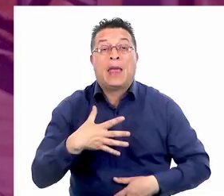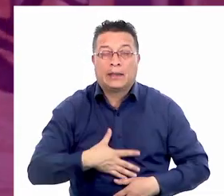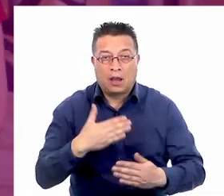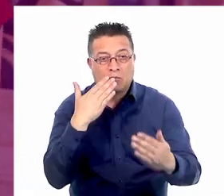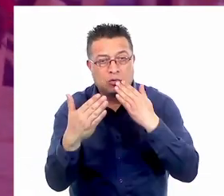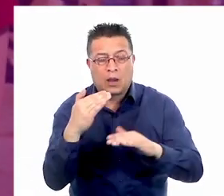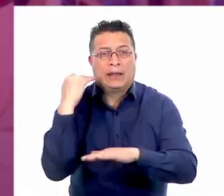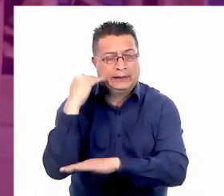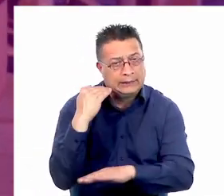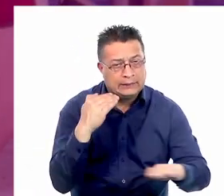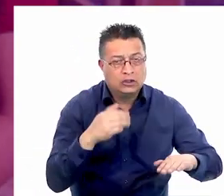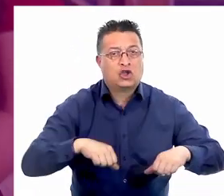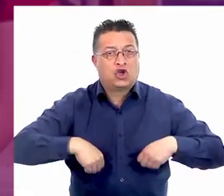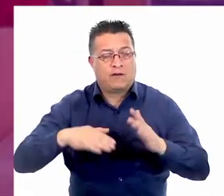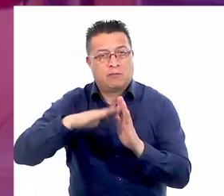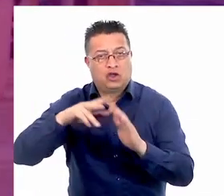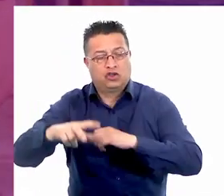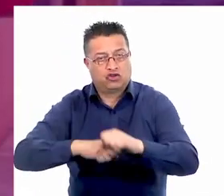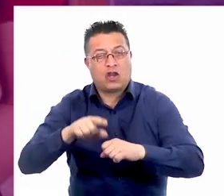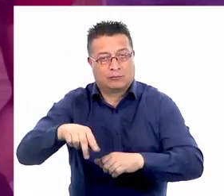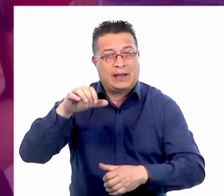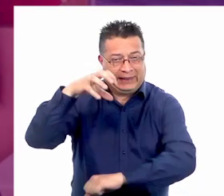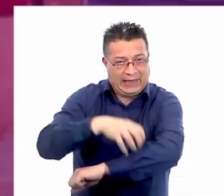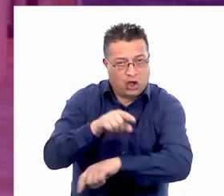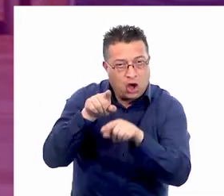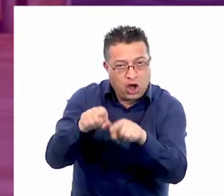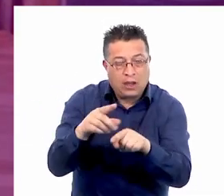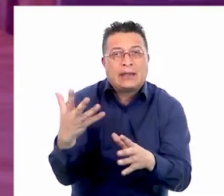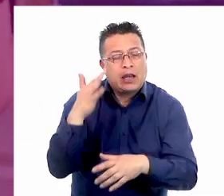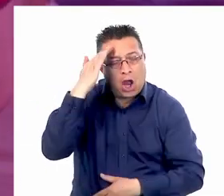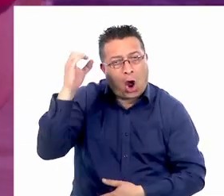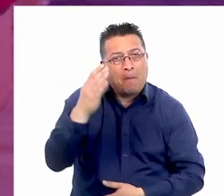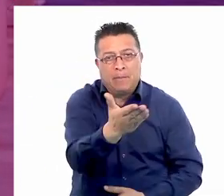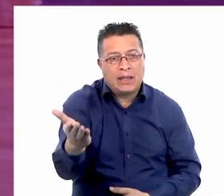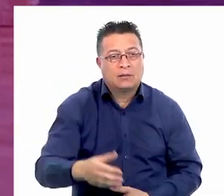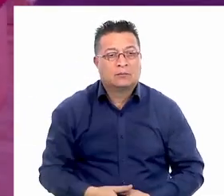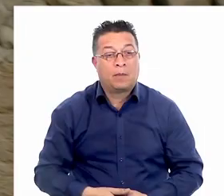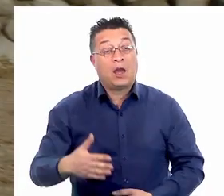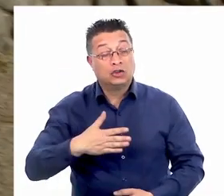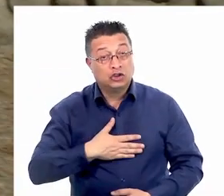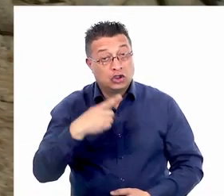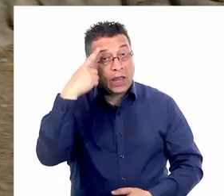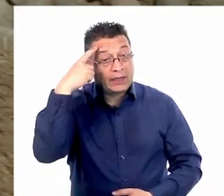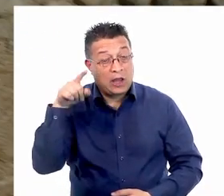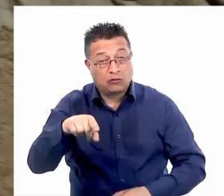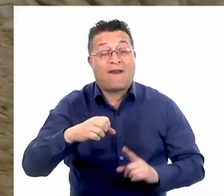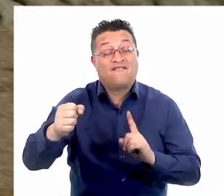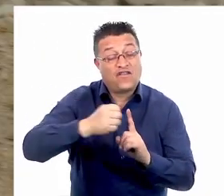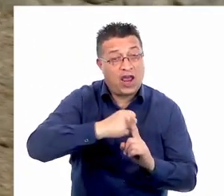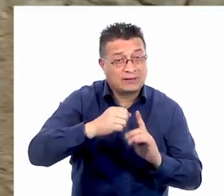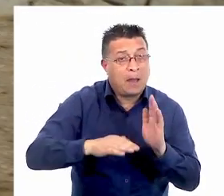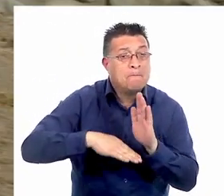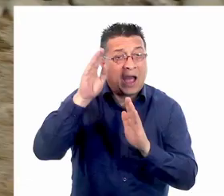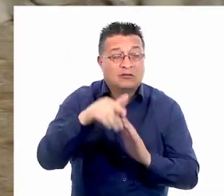Por eso, quisimos conversar con niños, niñas y adolescentes de esta región para saber qué piensan al respecto. Yo creo que el tipo